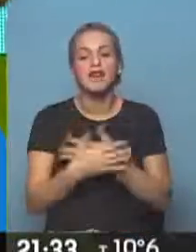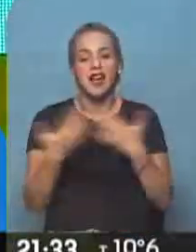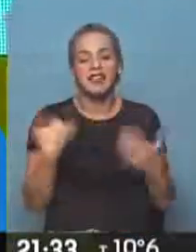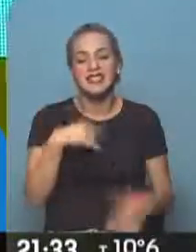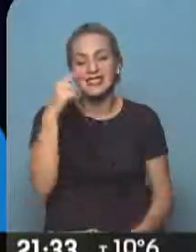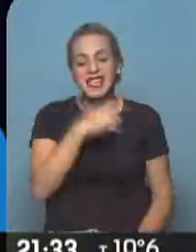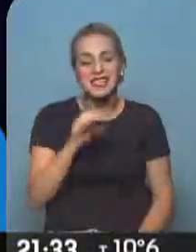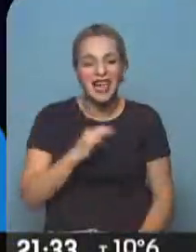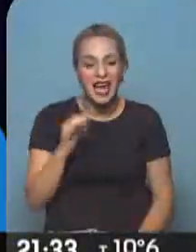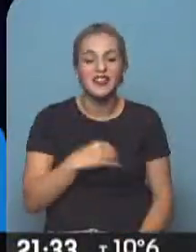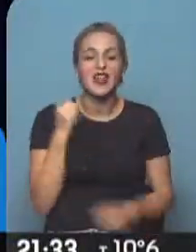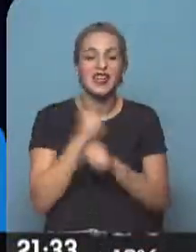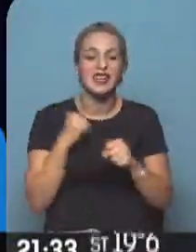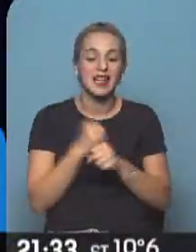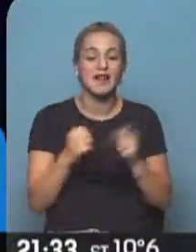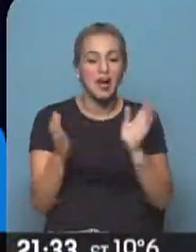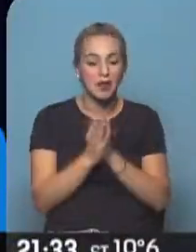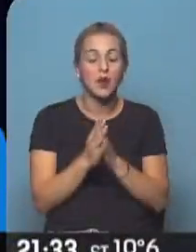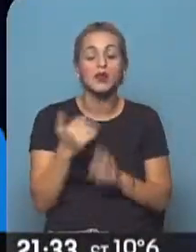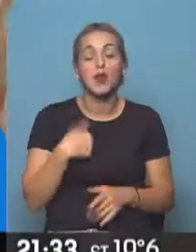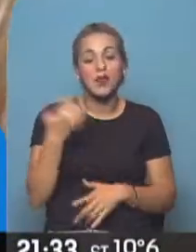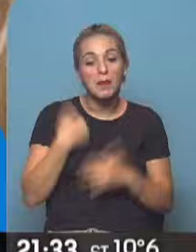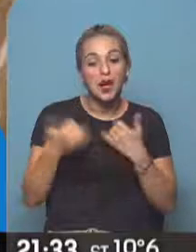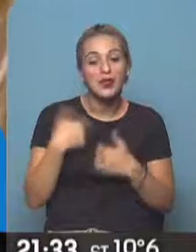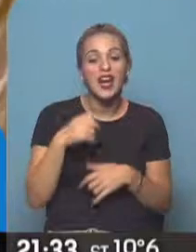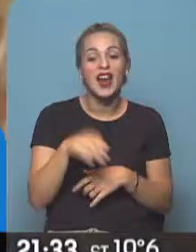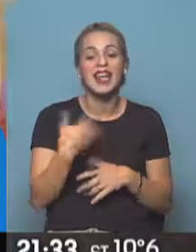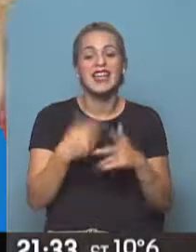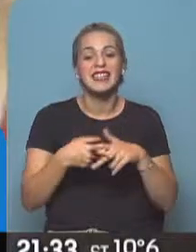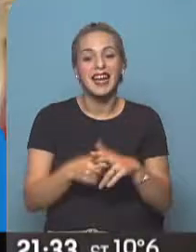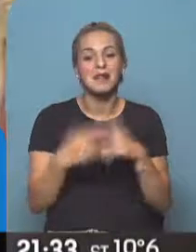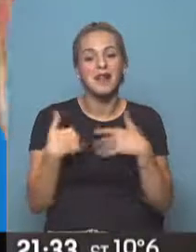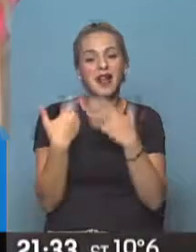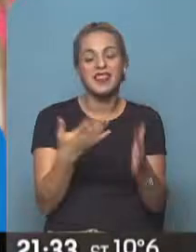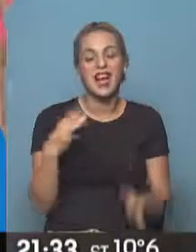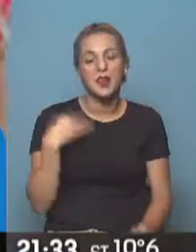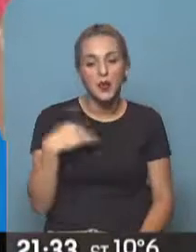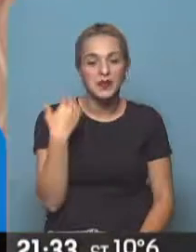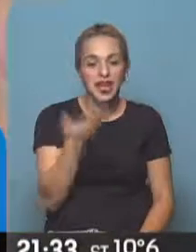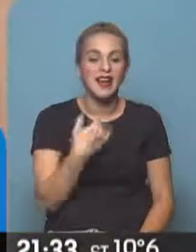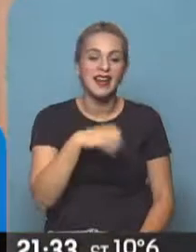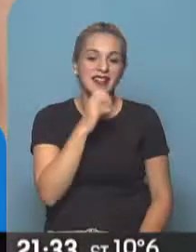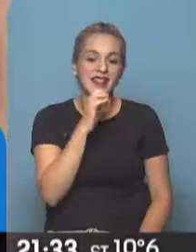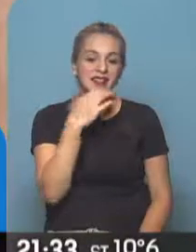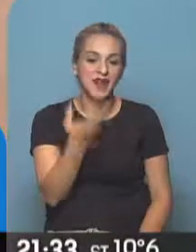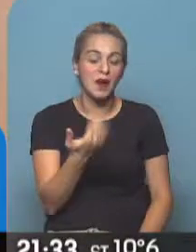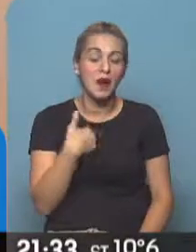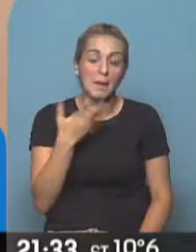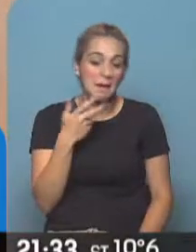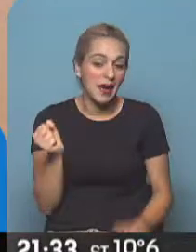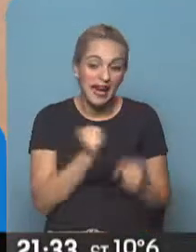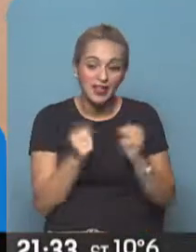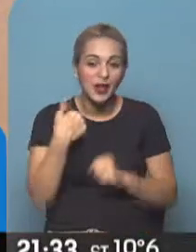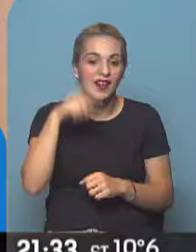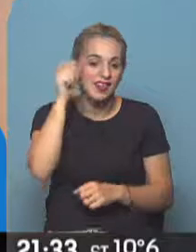7 años que me acompaña en todas las funciones y cuando nos contaron que en Tecnópolis le querían dar este premio a Capocómico, a mí me encantó la idea, así